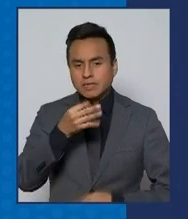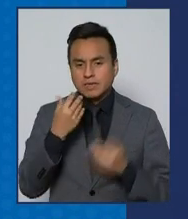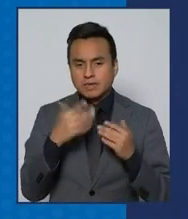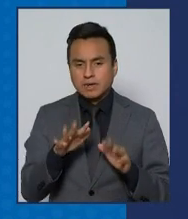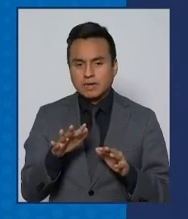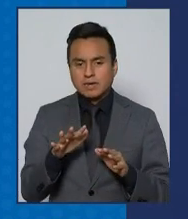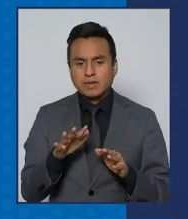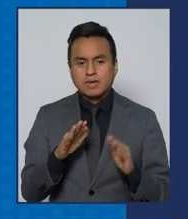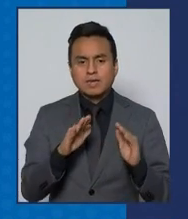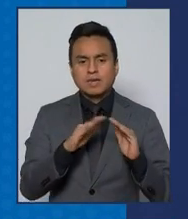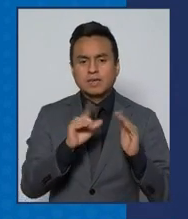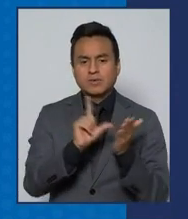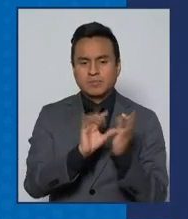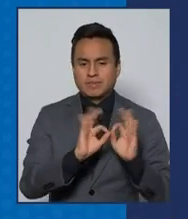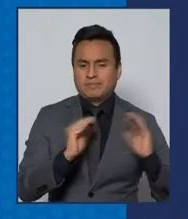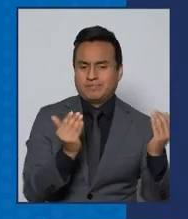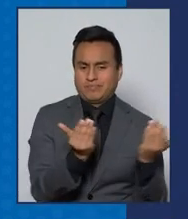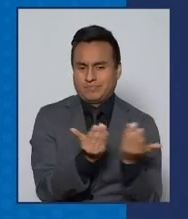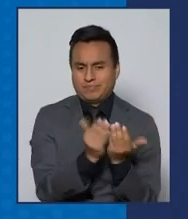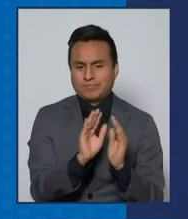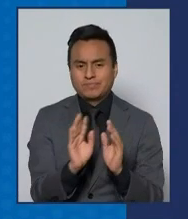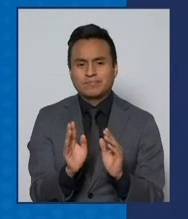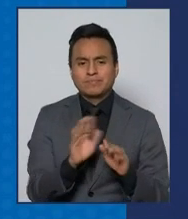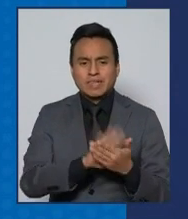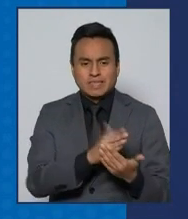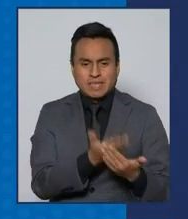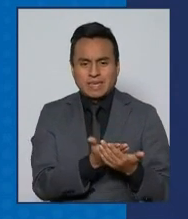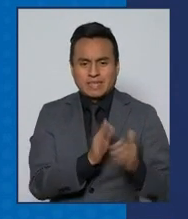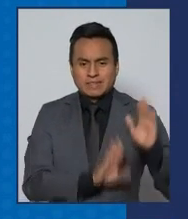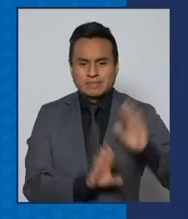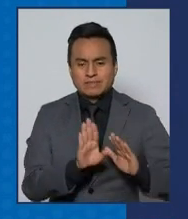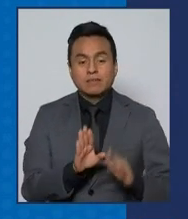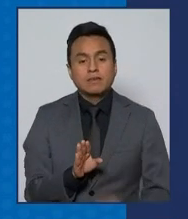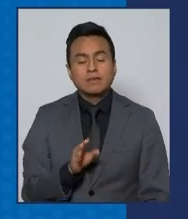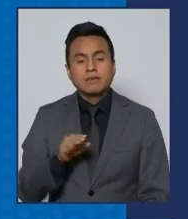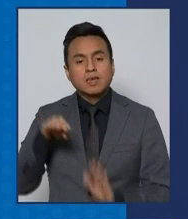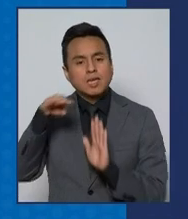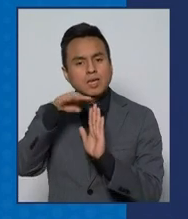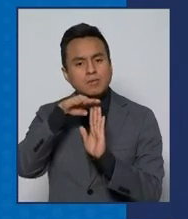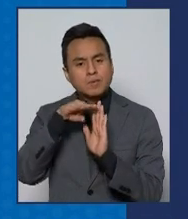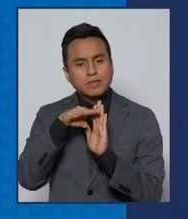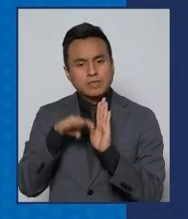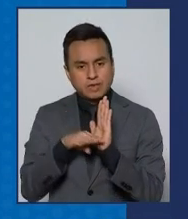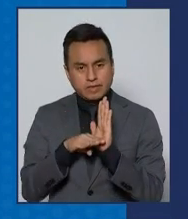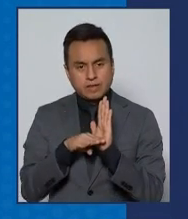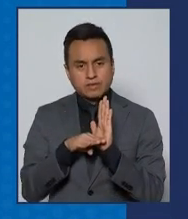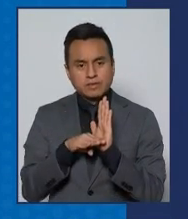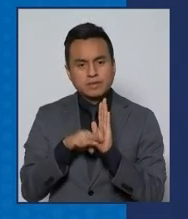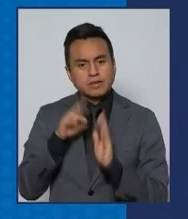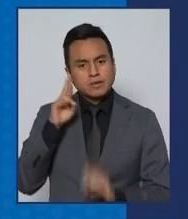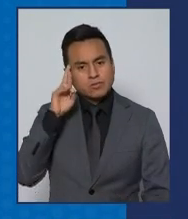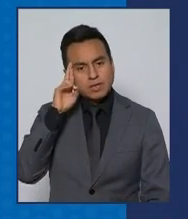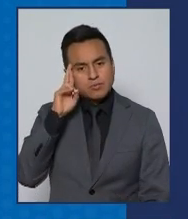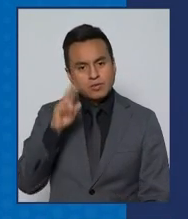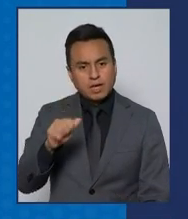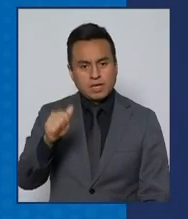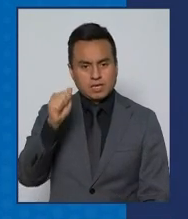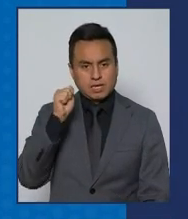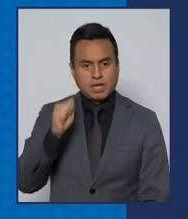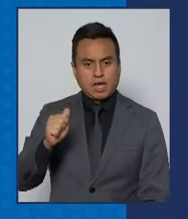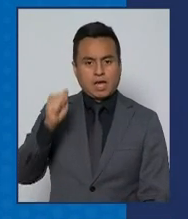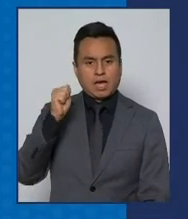las residencias sanitarias. Respecto a las medidas, como recordábamos ayer o